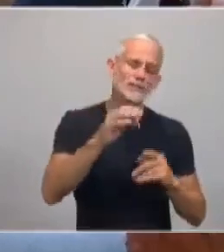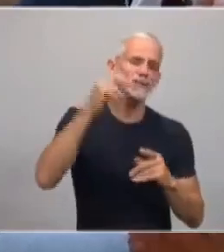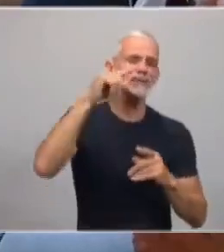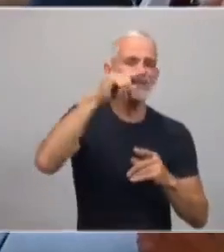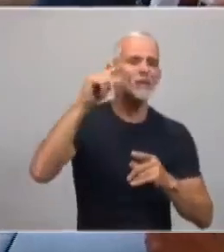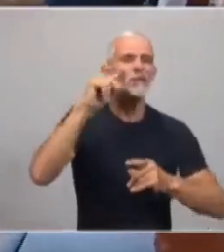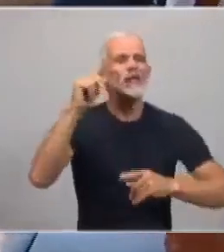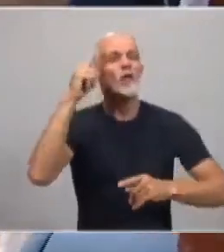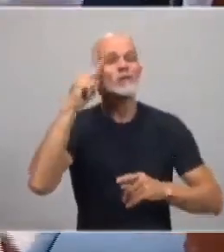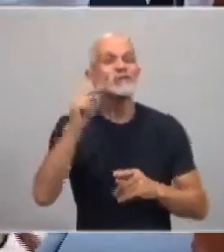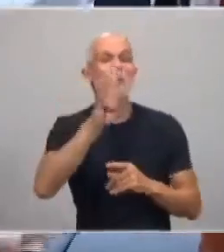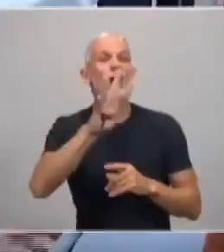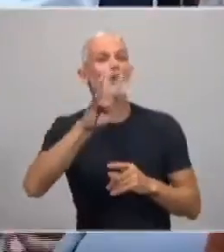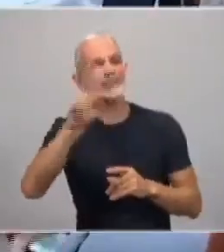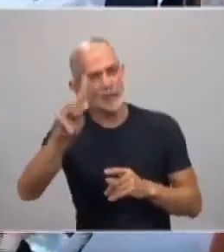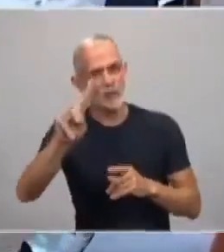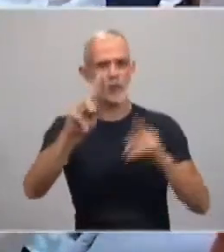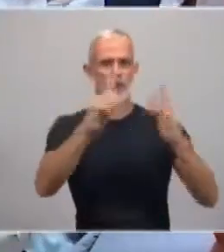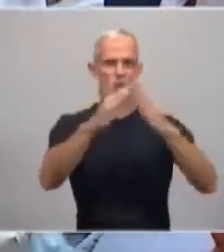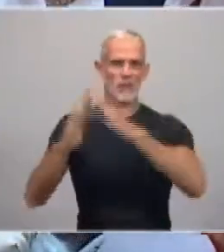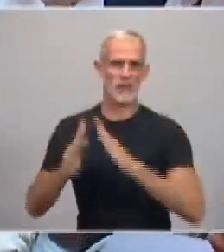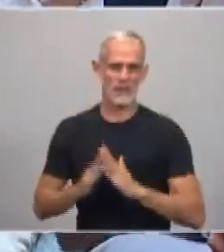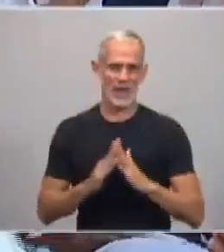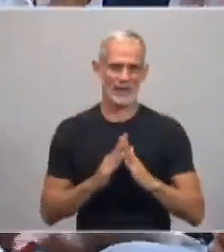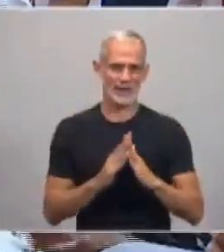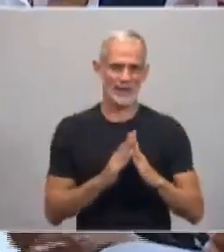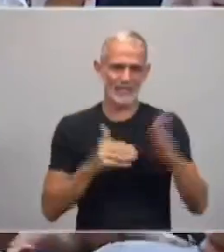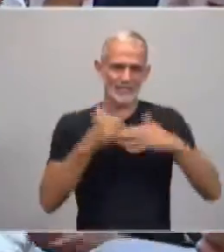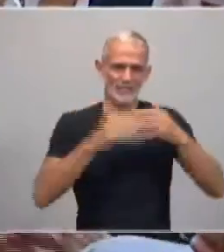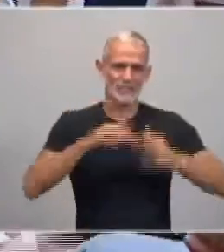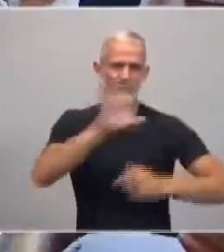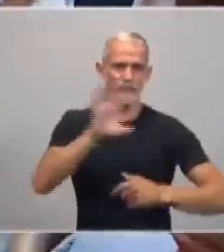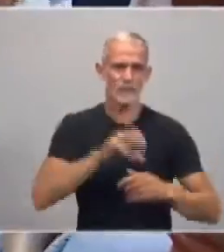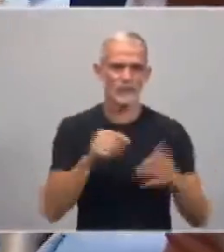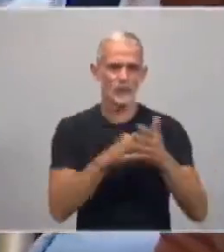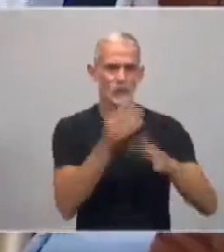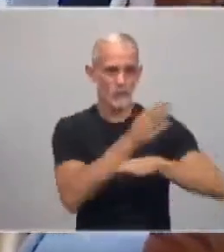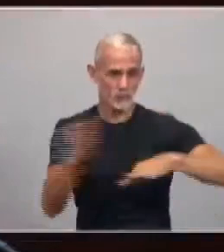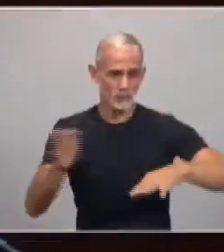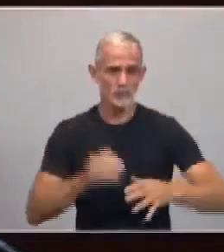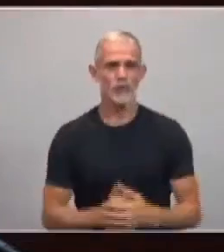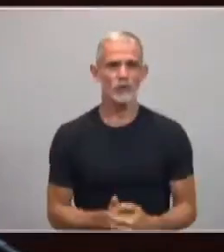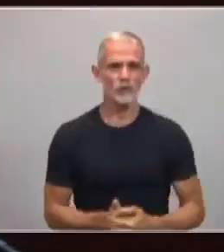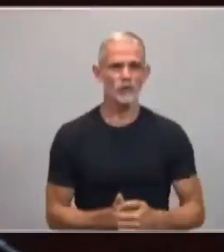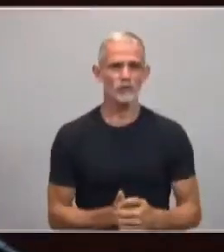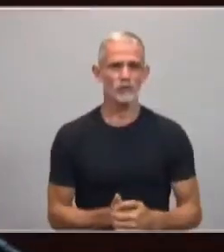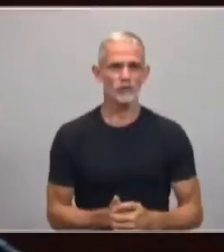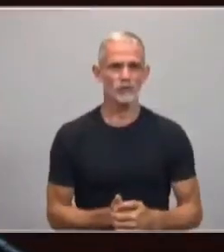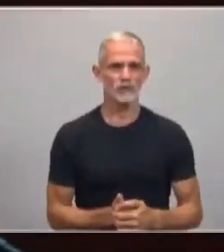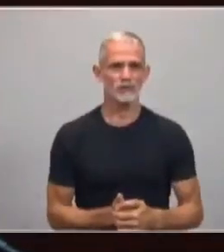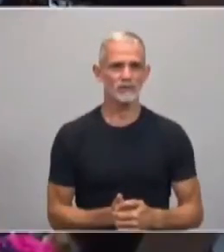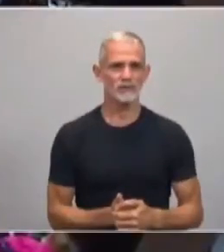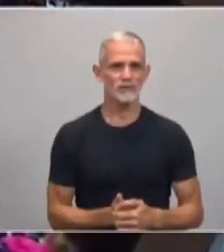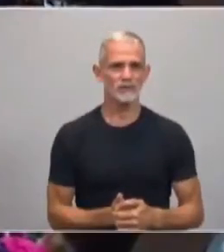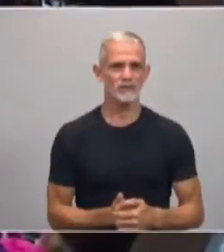7.941 viviendas que tenemos en ejecución en la provincia de Buenos Aires.